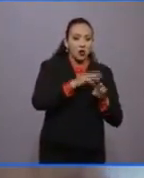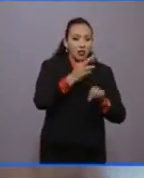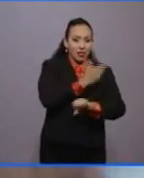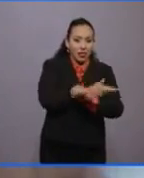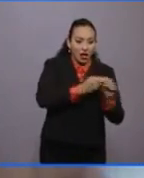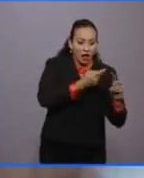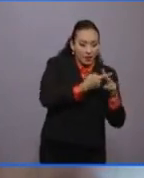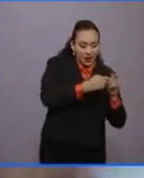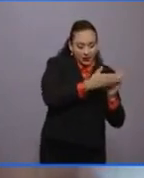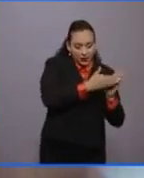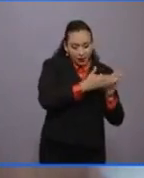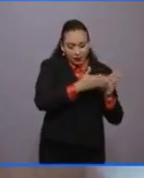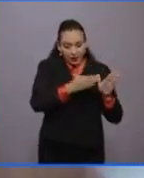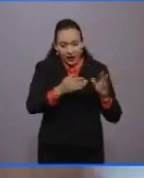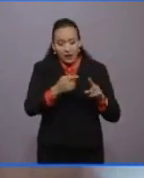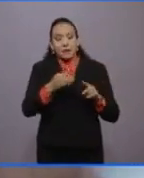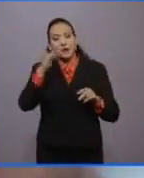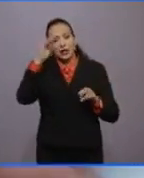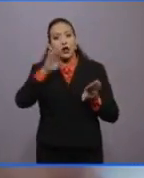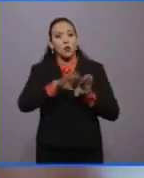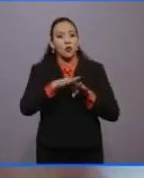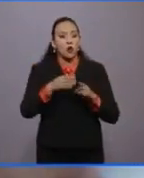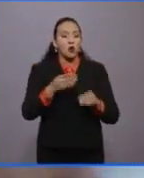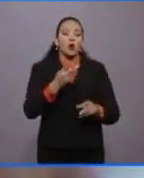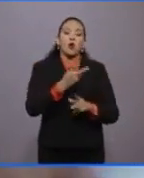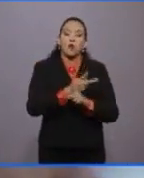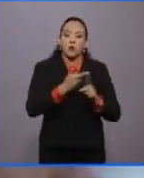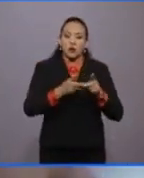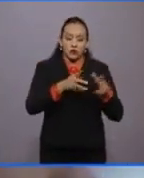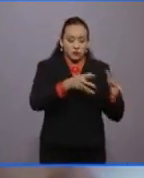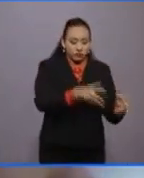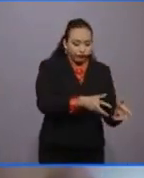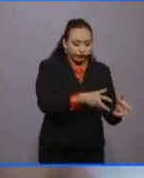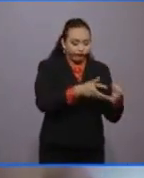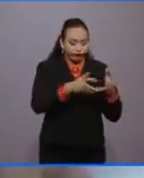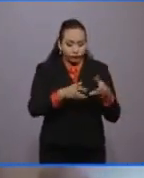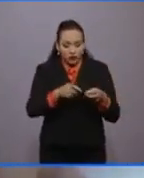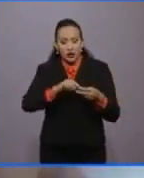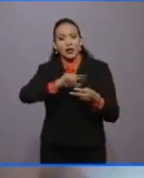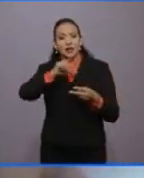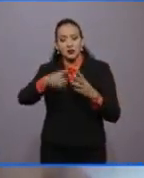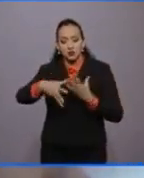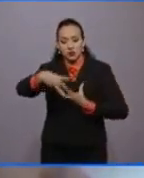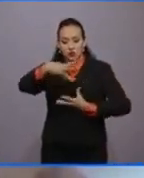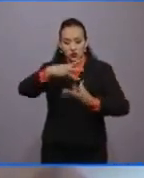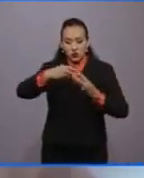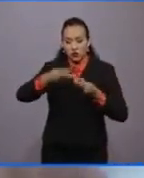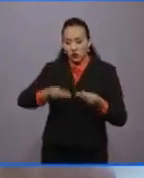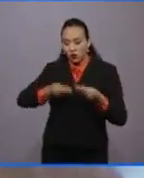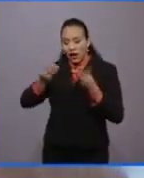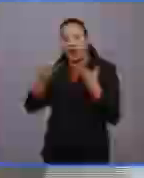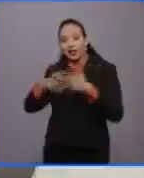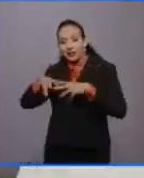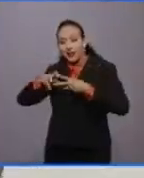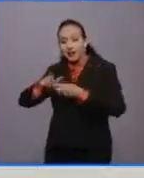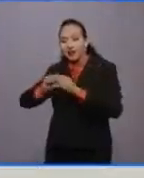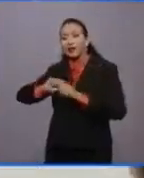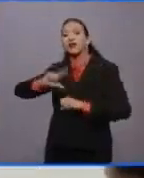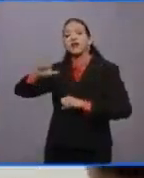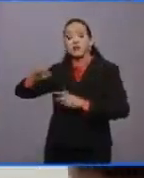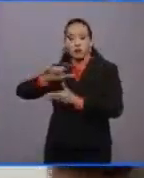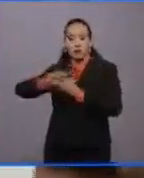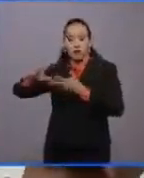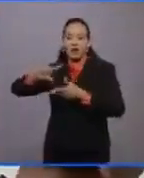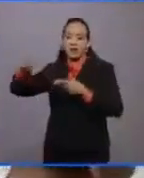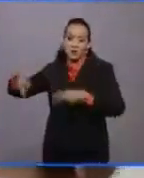estaban pensando en una extracción de materias primas, industrialización, comercialización, consumo y disposición final. Durante el